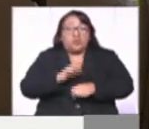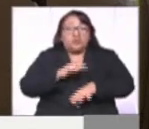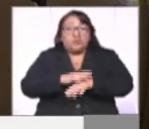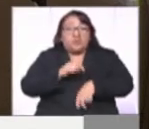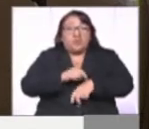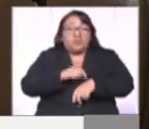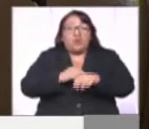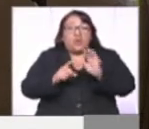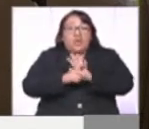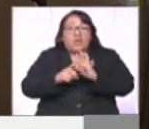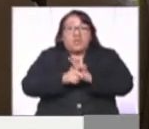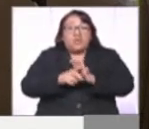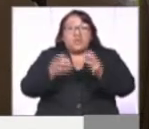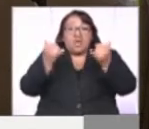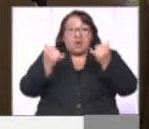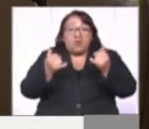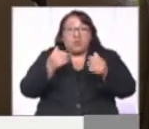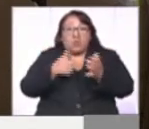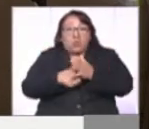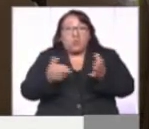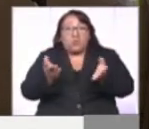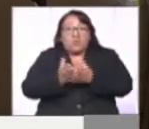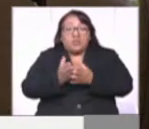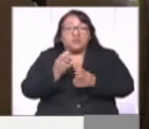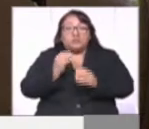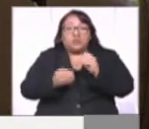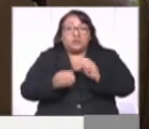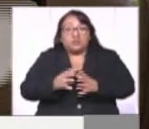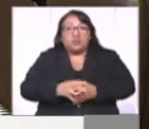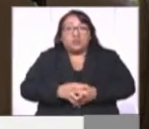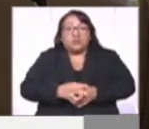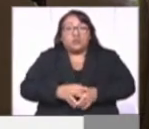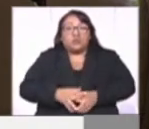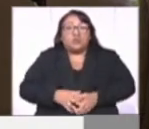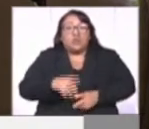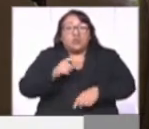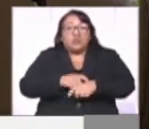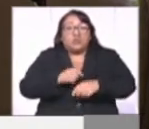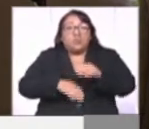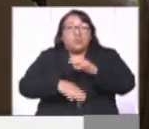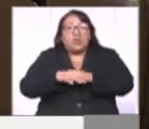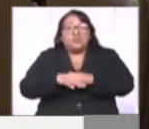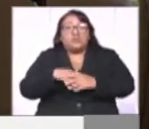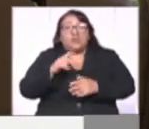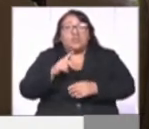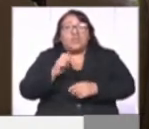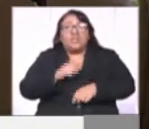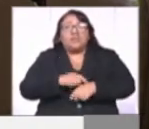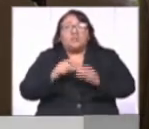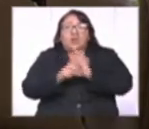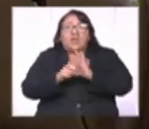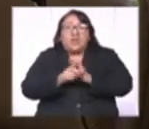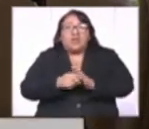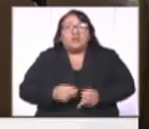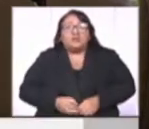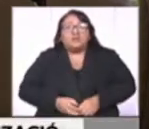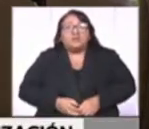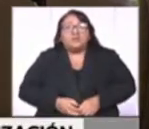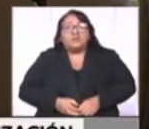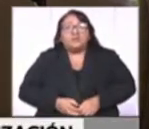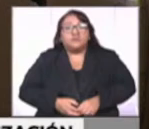plazos legales y hoy los expedientes son resueltos en un plazo mayor al plazo legal, que